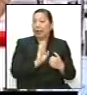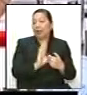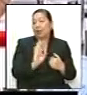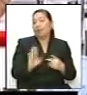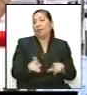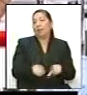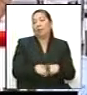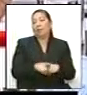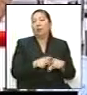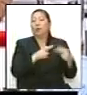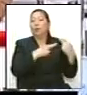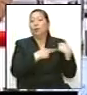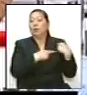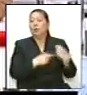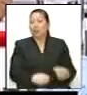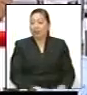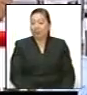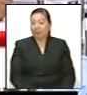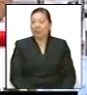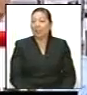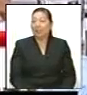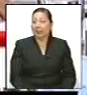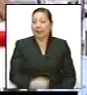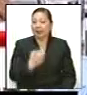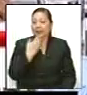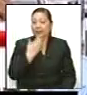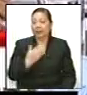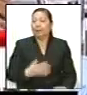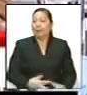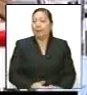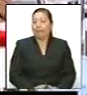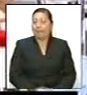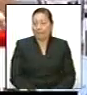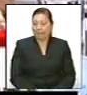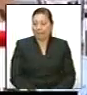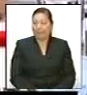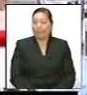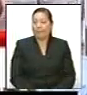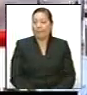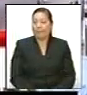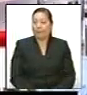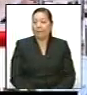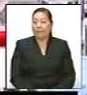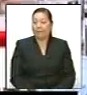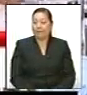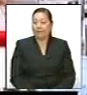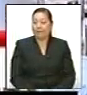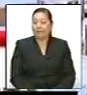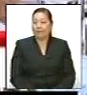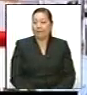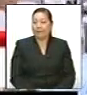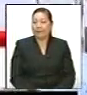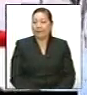sus responsabilidades de las metas. Gracias, presidente. Muchas gracias, congresista César Villanueva. Tiene el uso de la